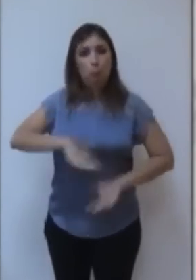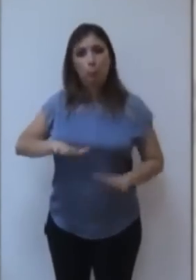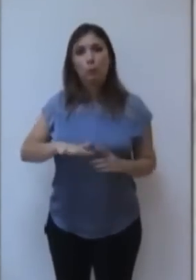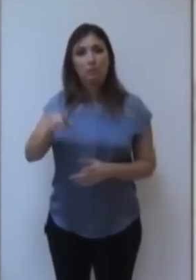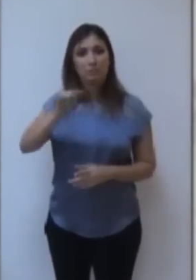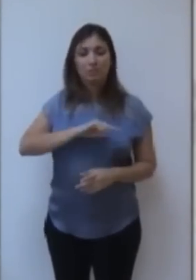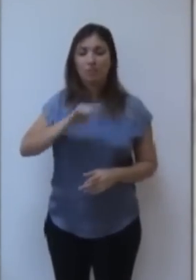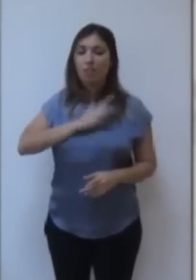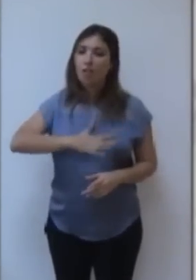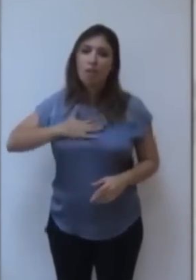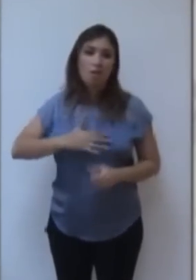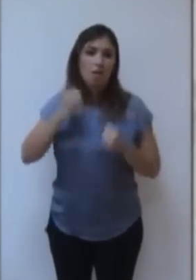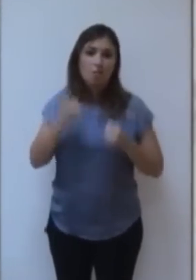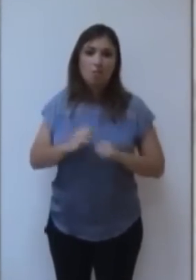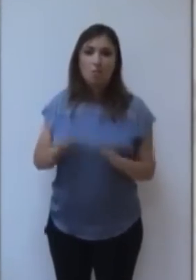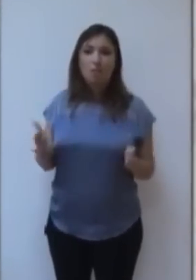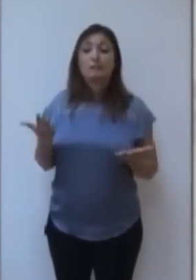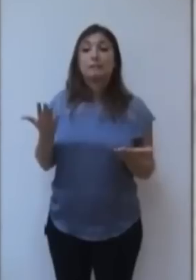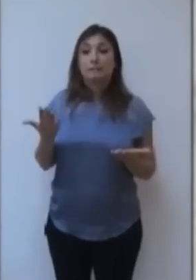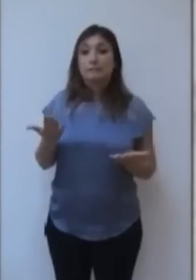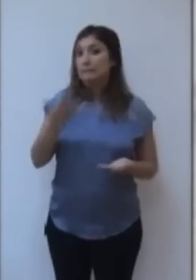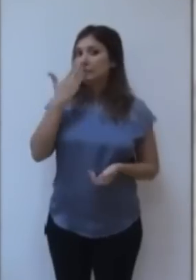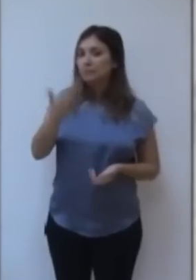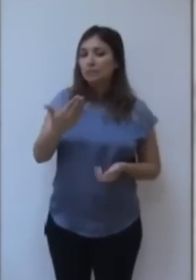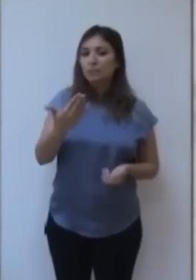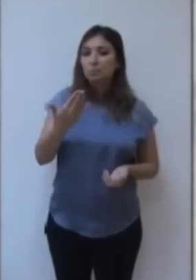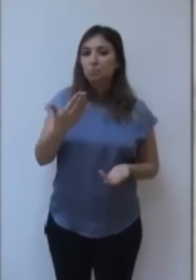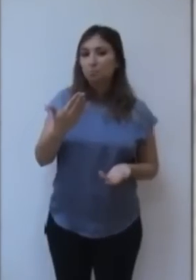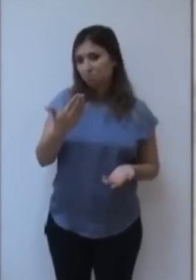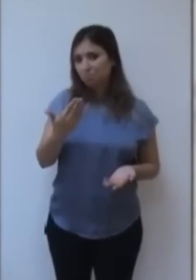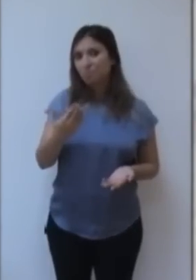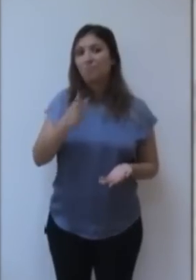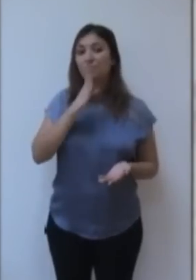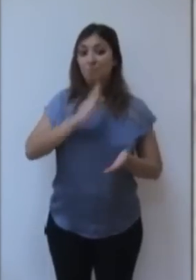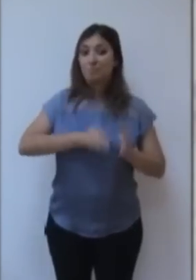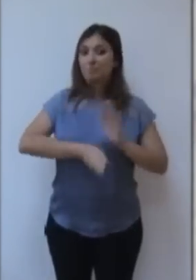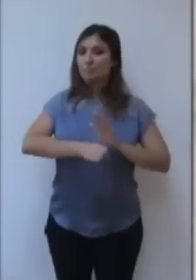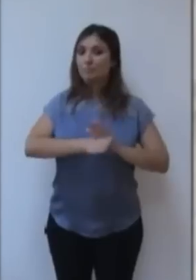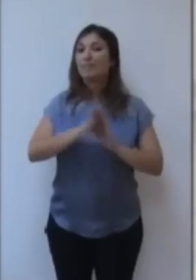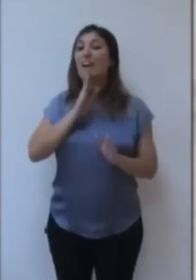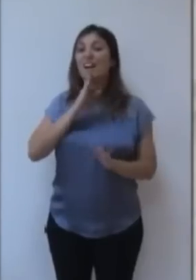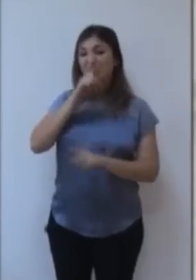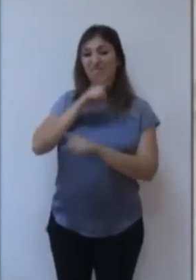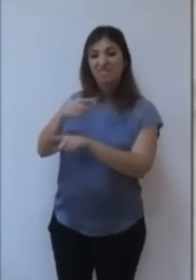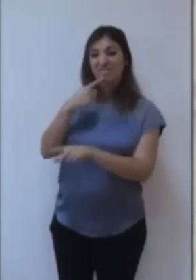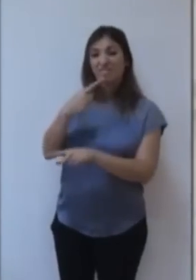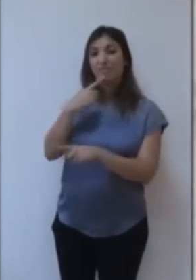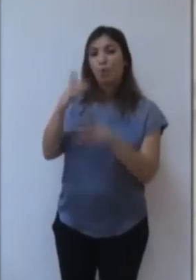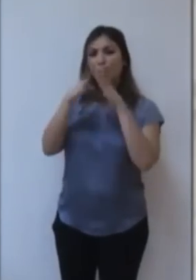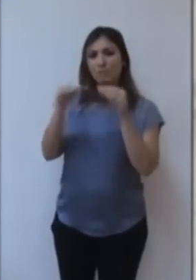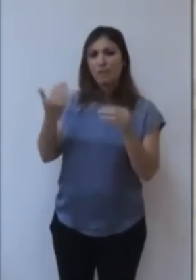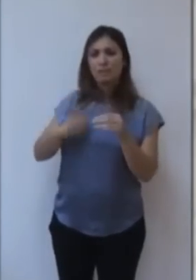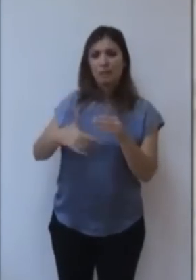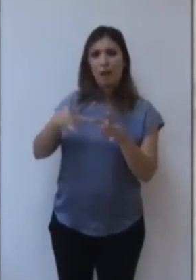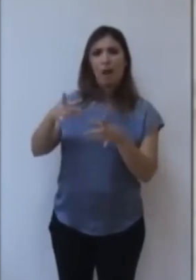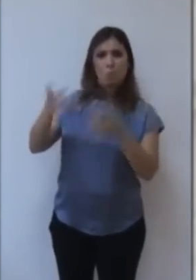sentía súper satisfecho, el chico jovencito, y la verdad que bueno, que dentro de esa línea, ¿no? De lo que decías tú, de que la universidad está captando